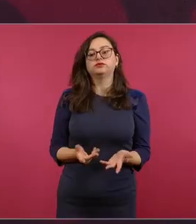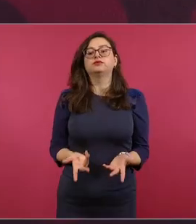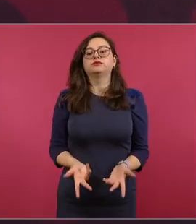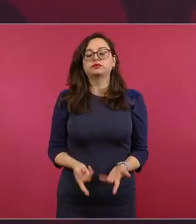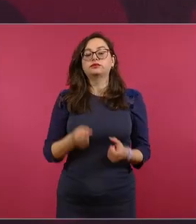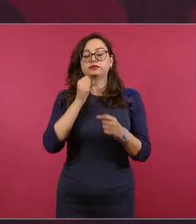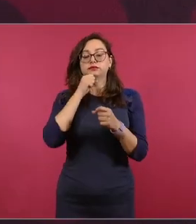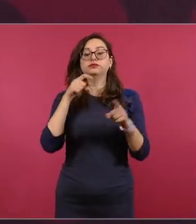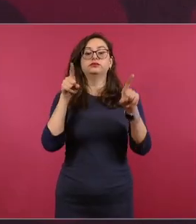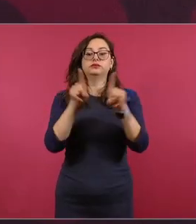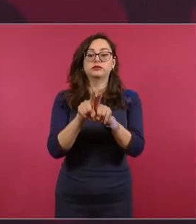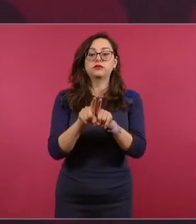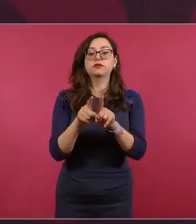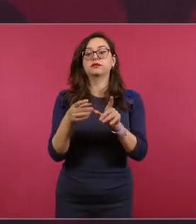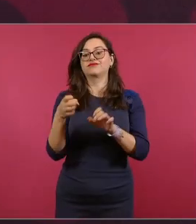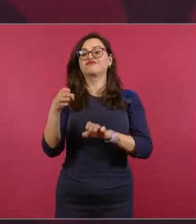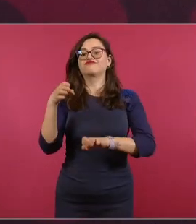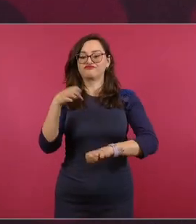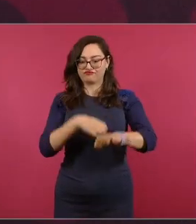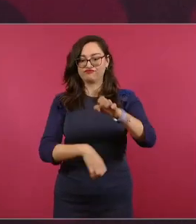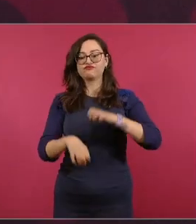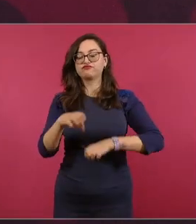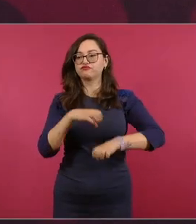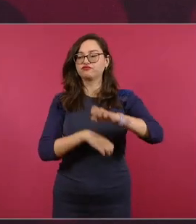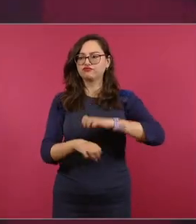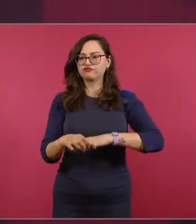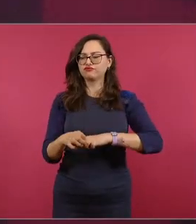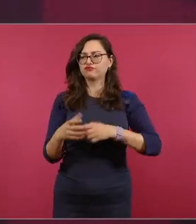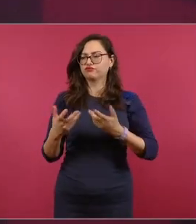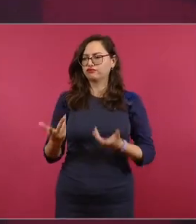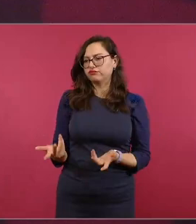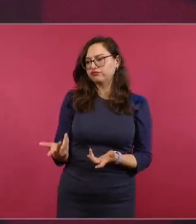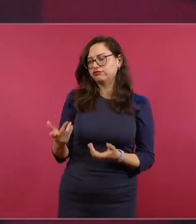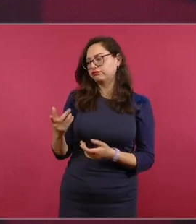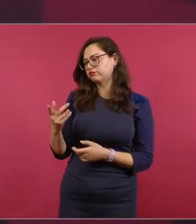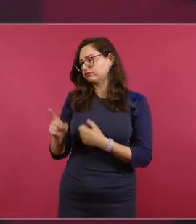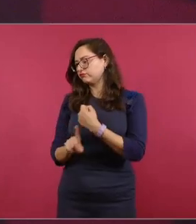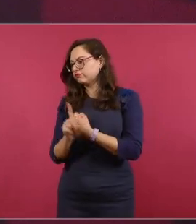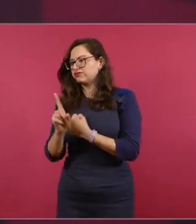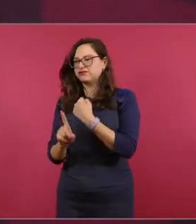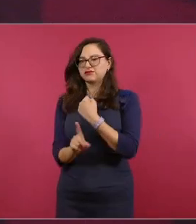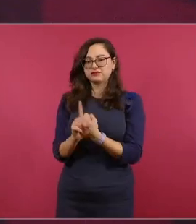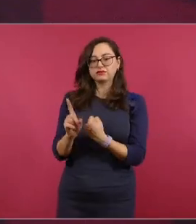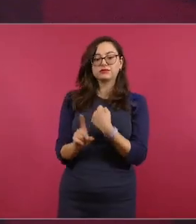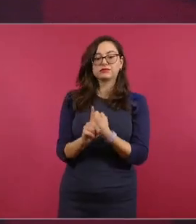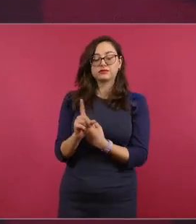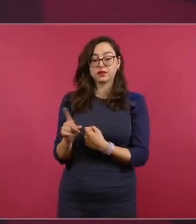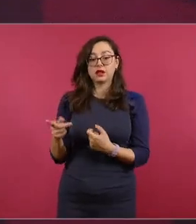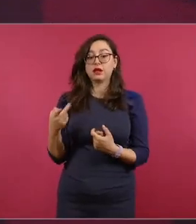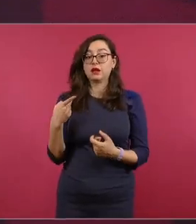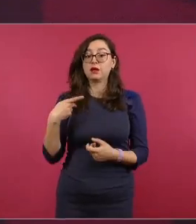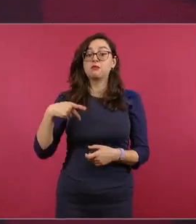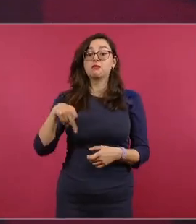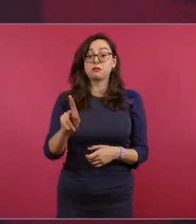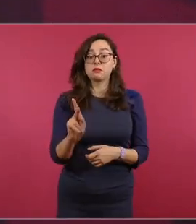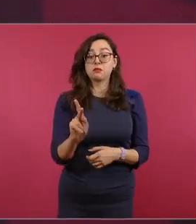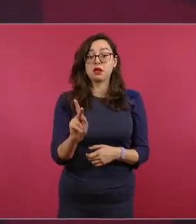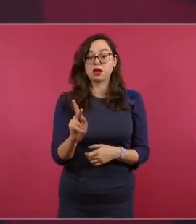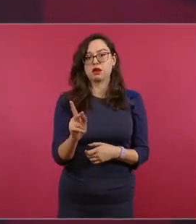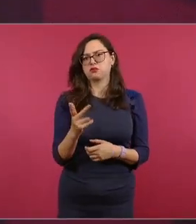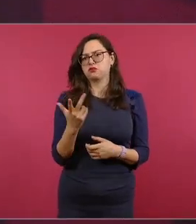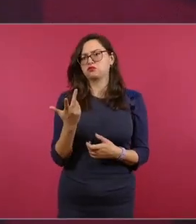con el tema de las empresas que se crearon después. Pero hay una parte que tiene que ver con el